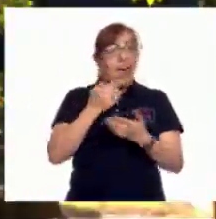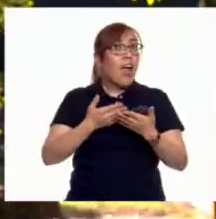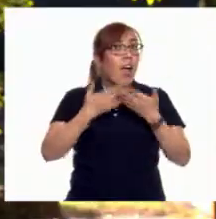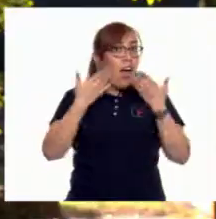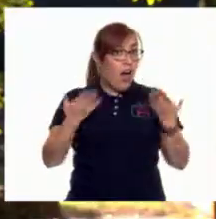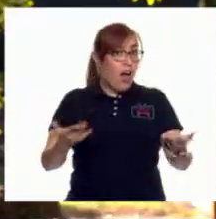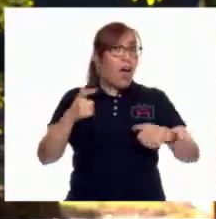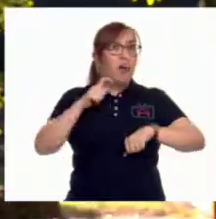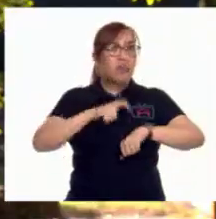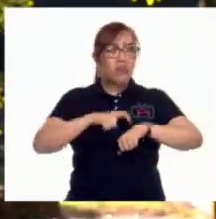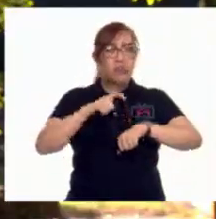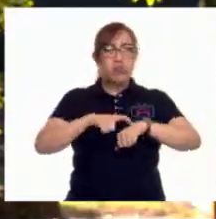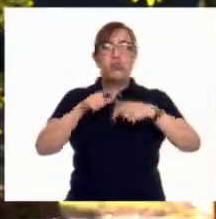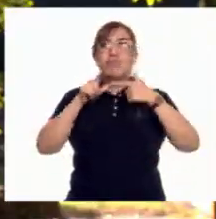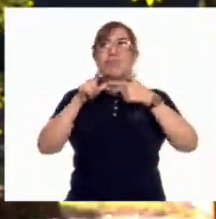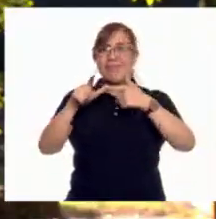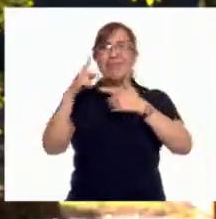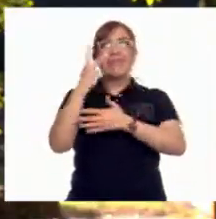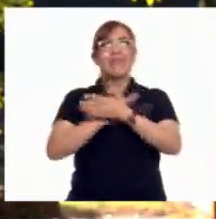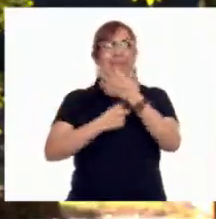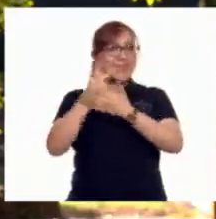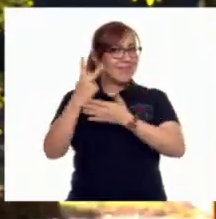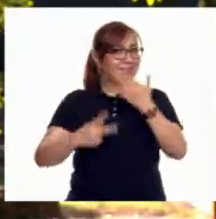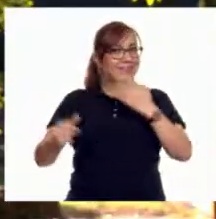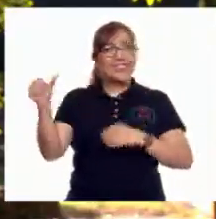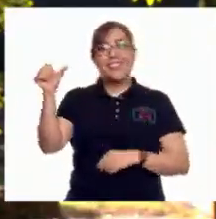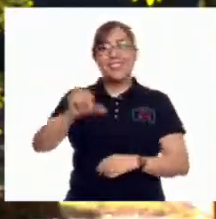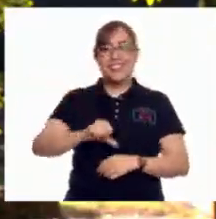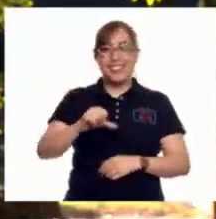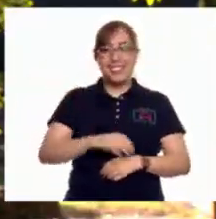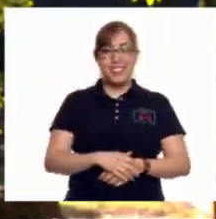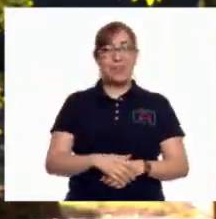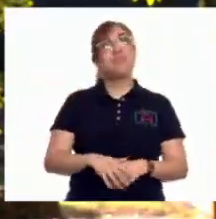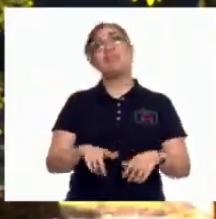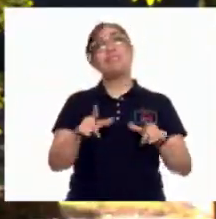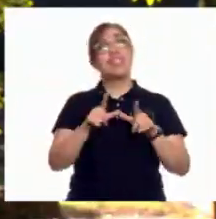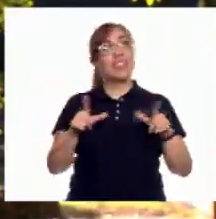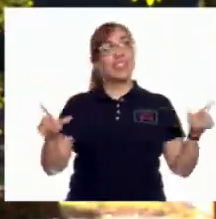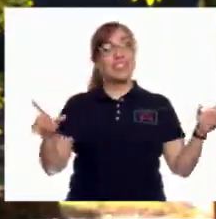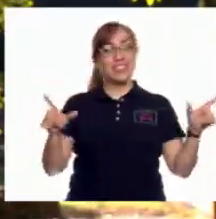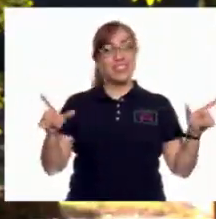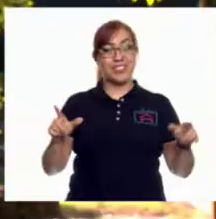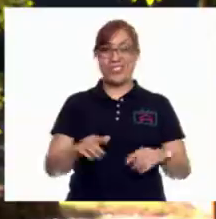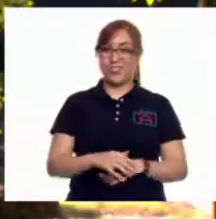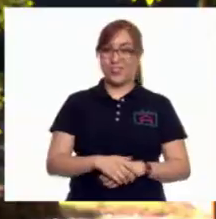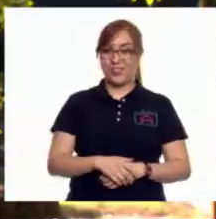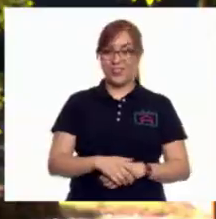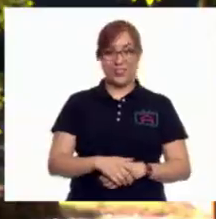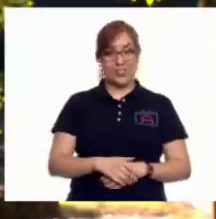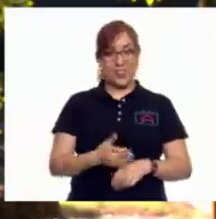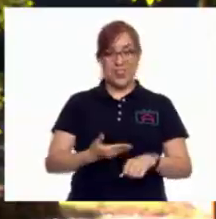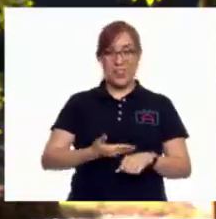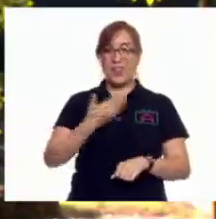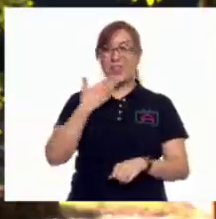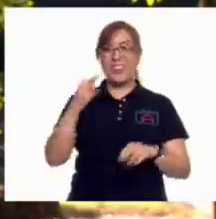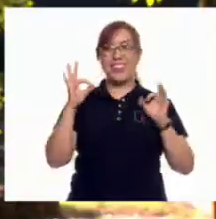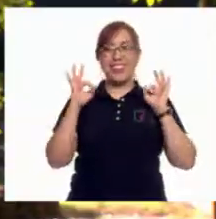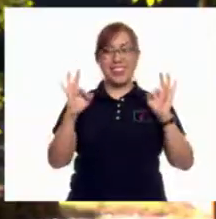es momento de seguir con el programa de hoy. ¿Listas? ¿Listos?